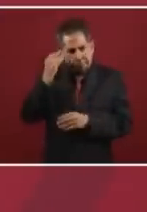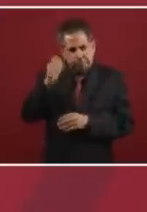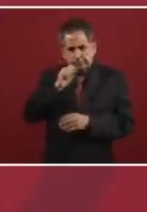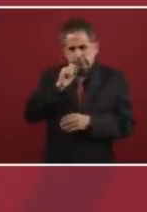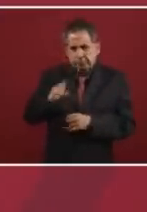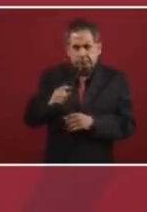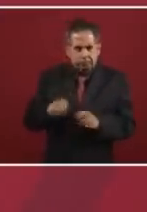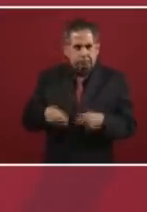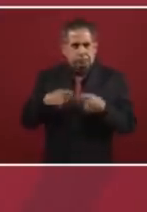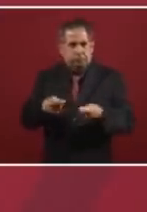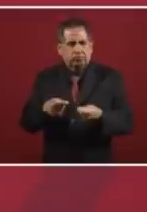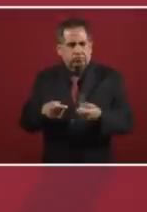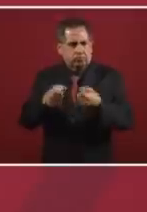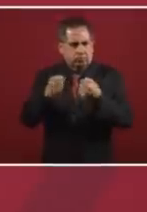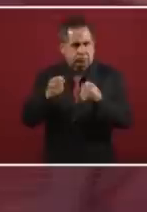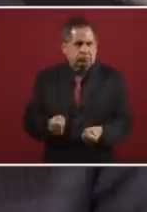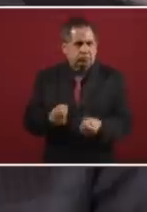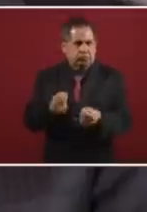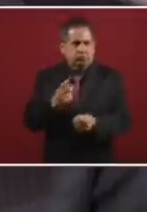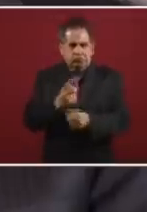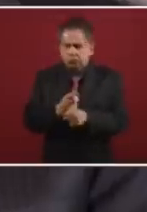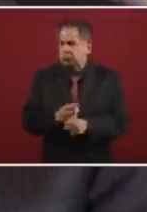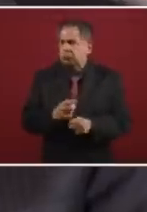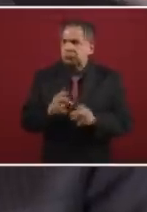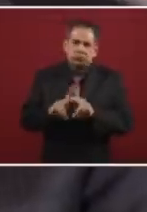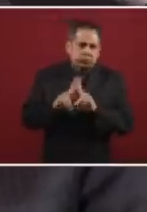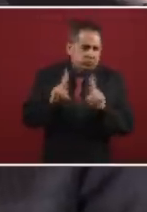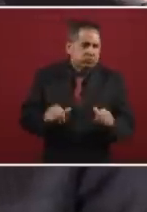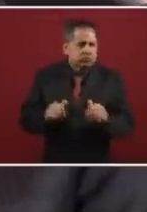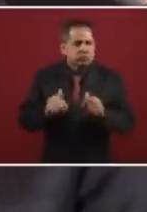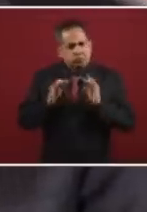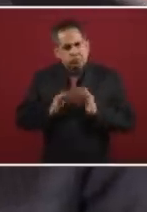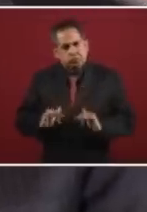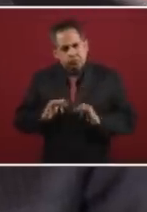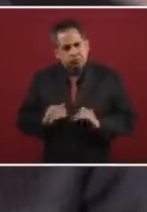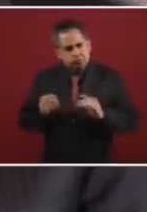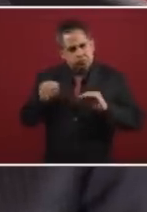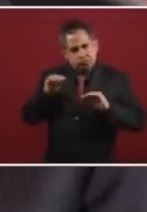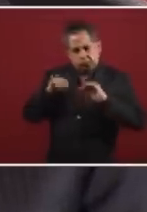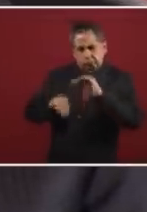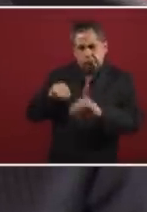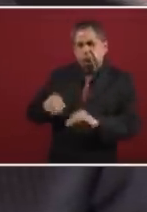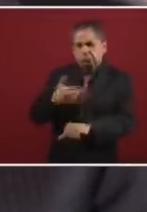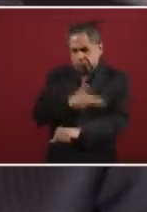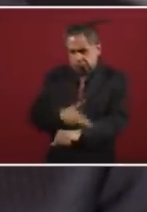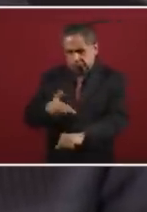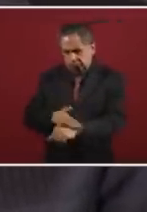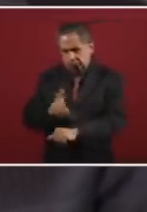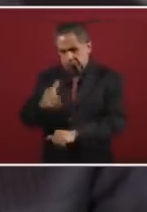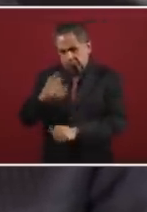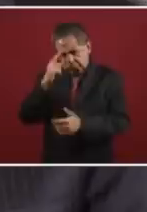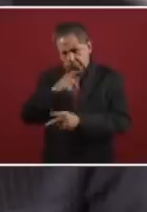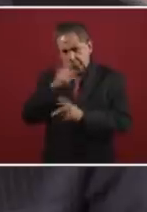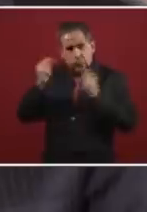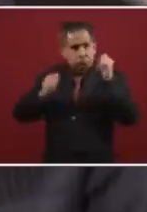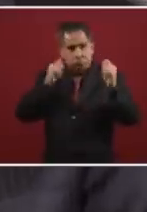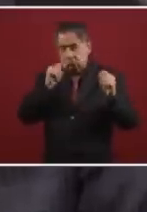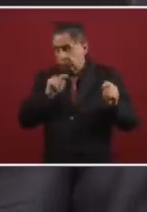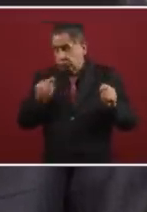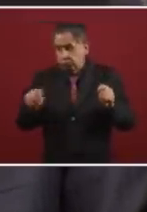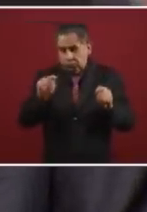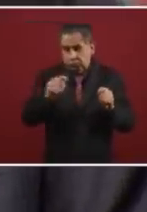garantizar la paz la tranquilidad en los destinos turísticos de méxico y en todo